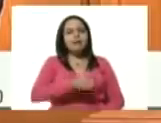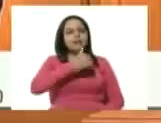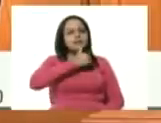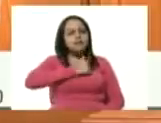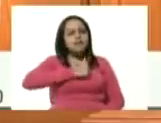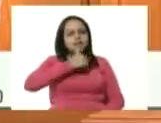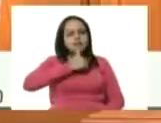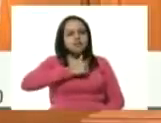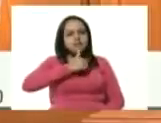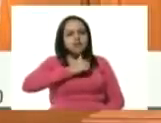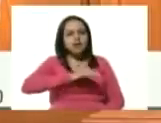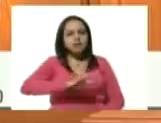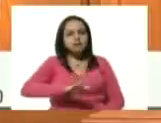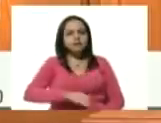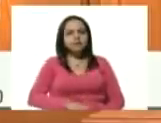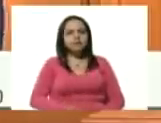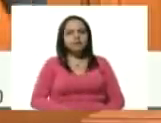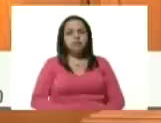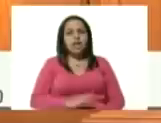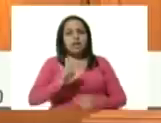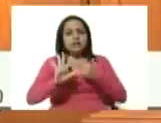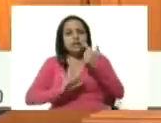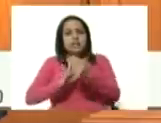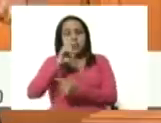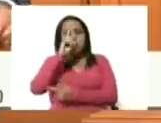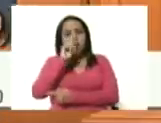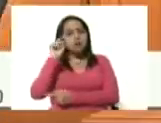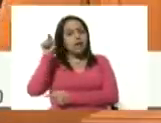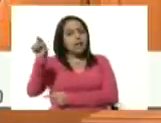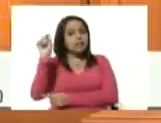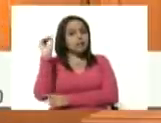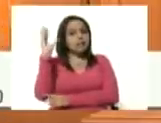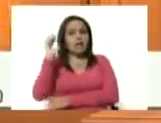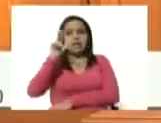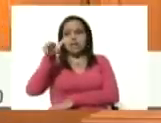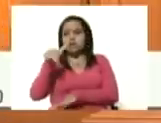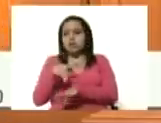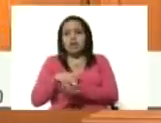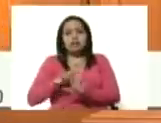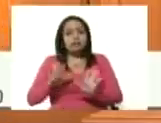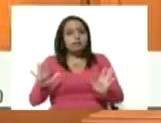paciencia, estos 5 años con esa Asamblea Nacional.